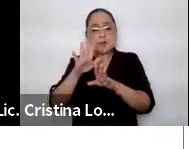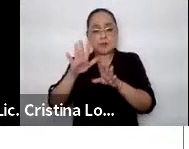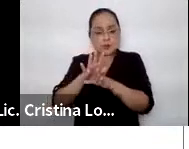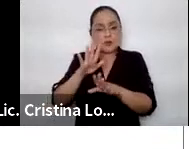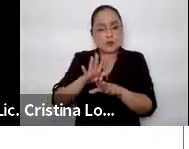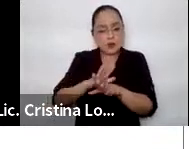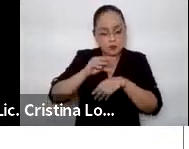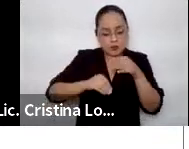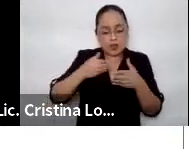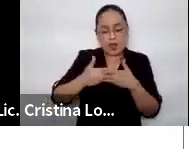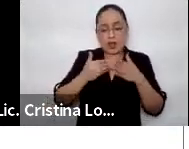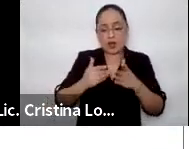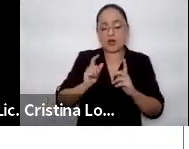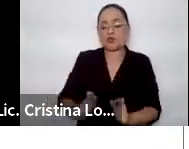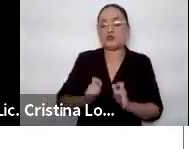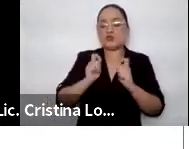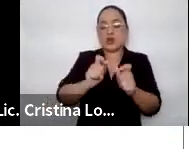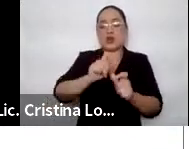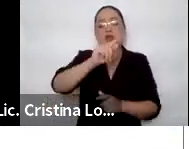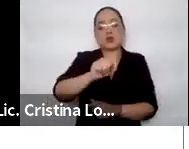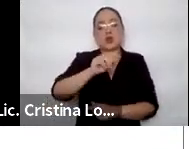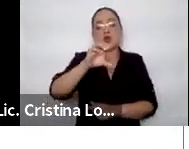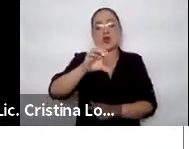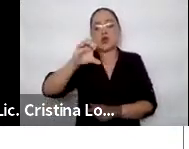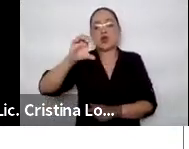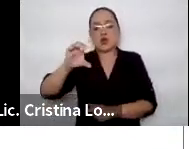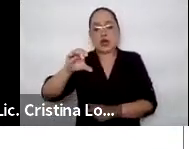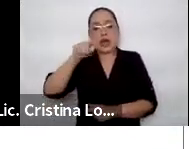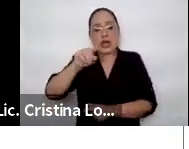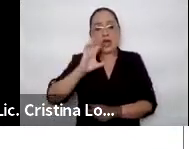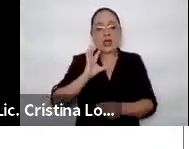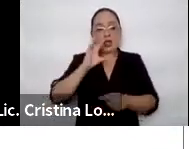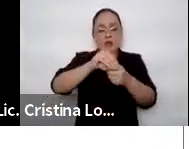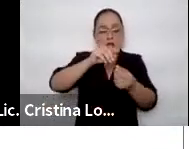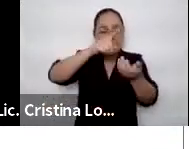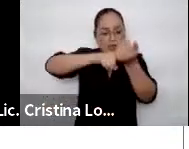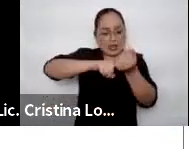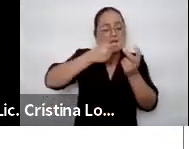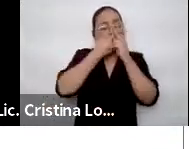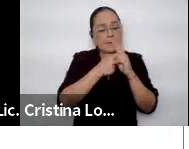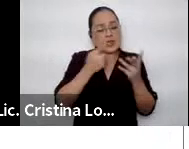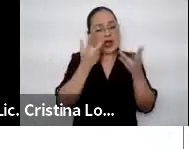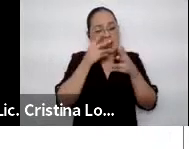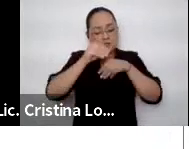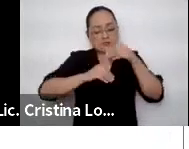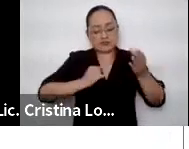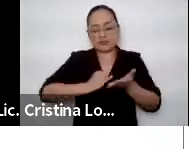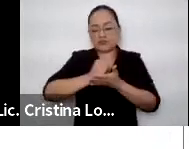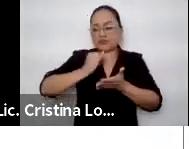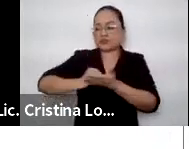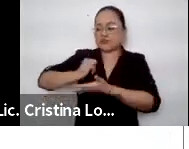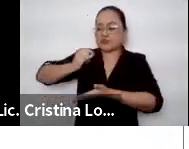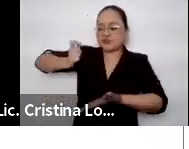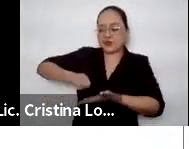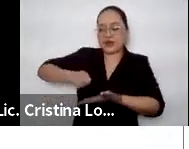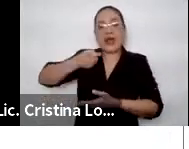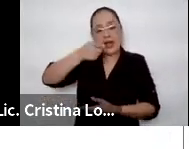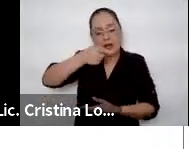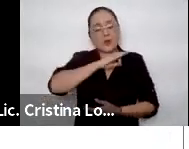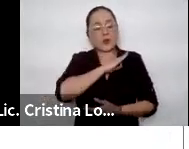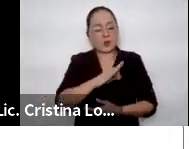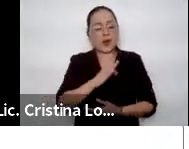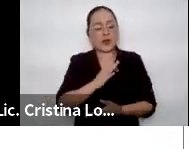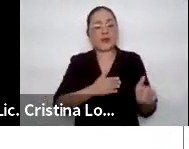da facultades a los tribunales colegiados de circuito para integrar jurisprudencia, y esto da paso a que el Pleno